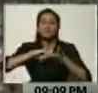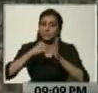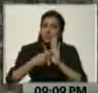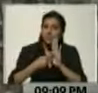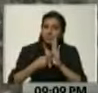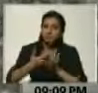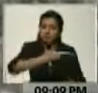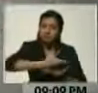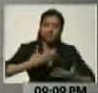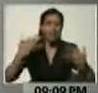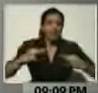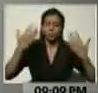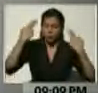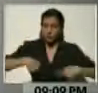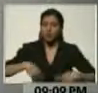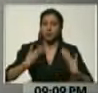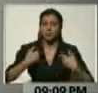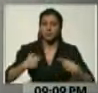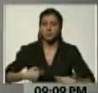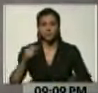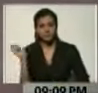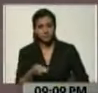La política.